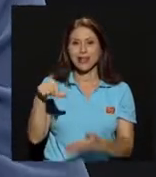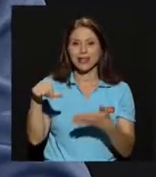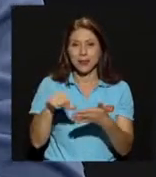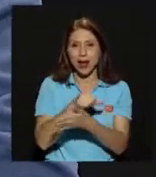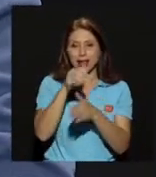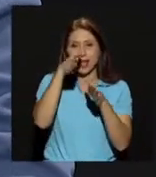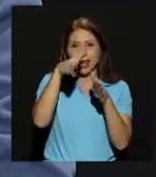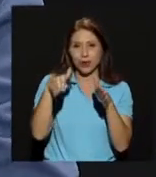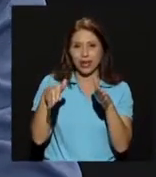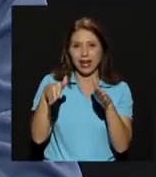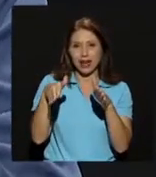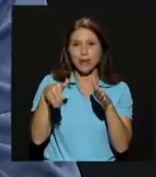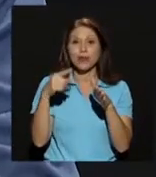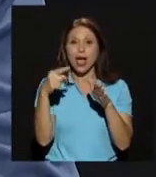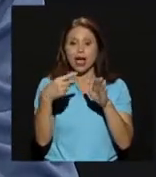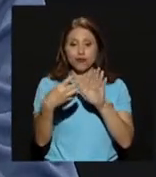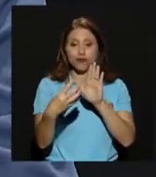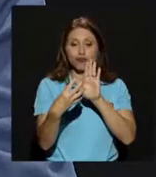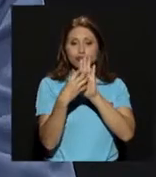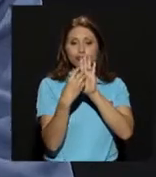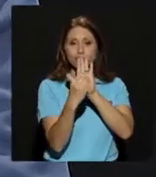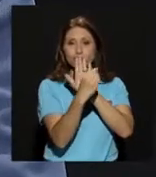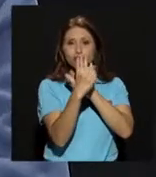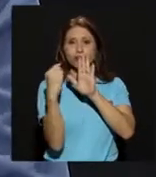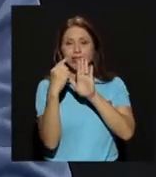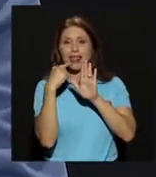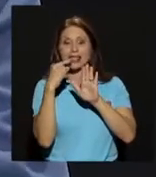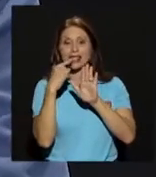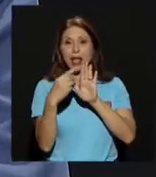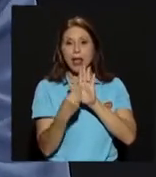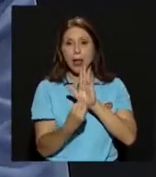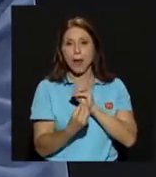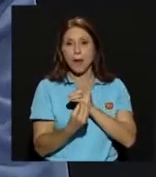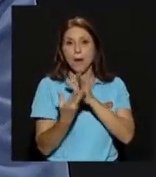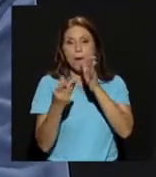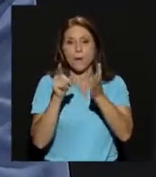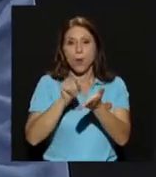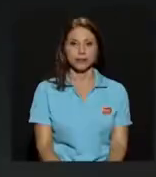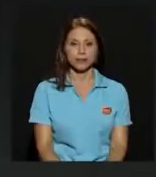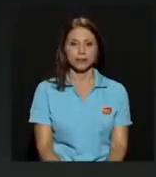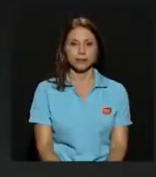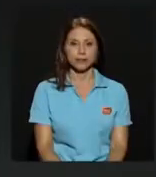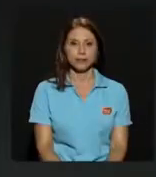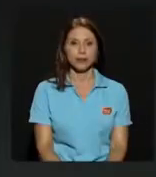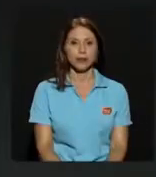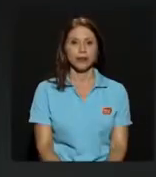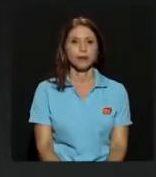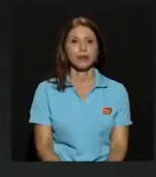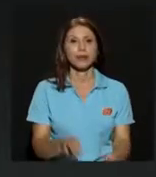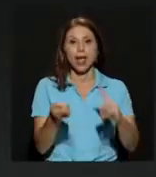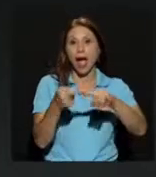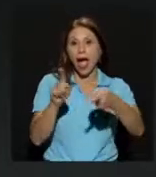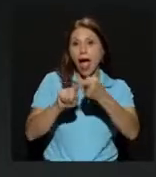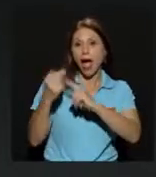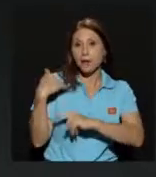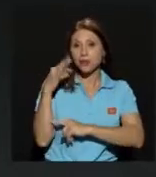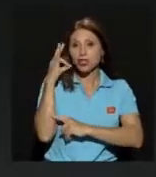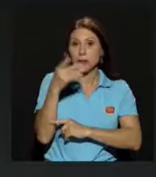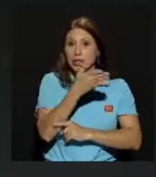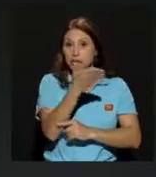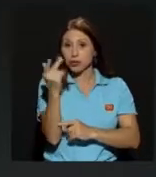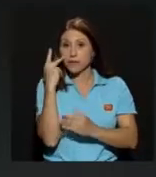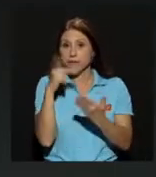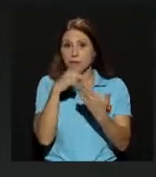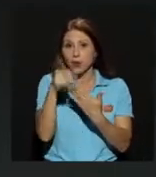en el apartado de publicaciones de la contraloría ahí pueden encontrar la memoria las amigas y amigos que nos acompañan